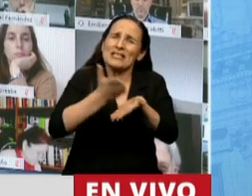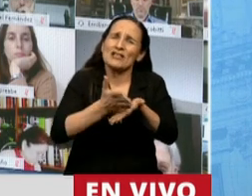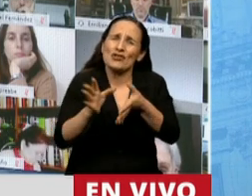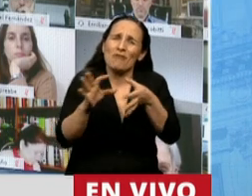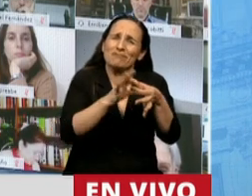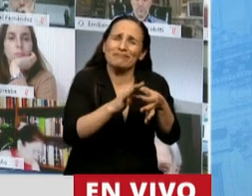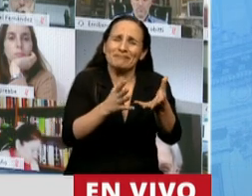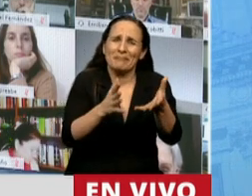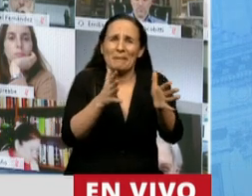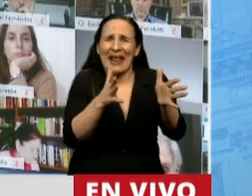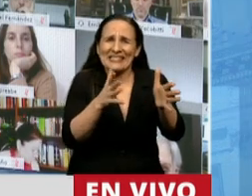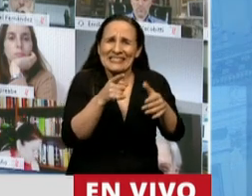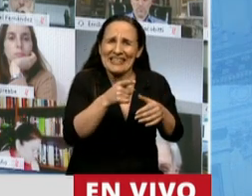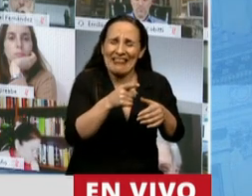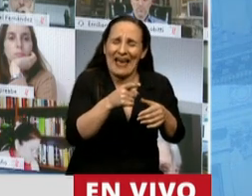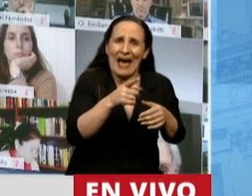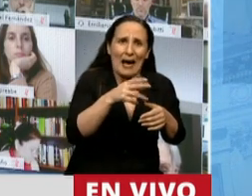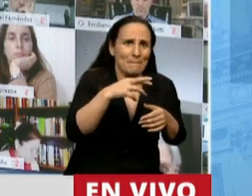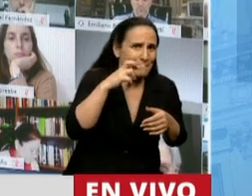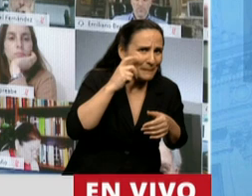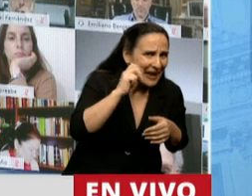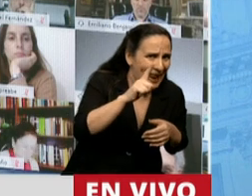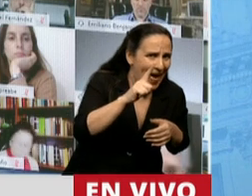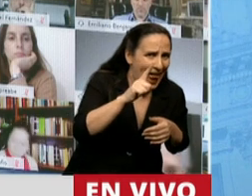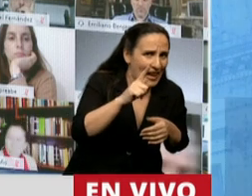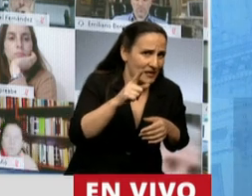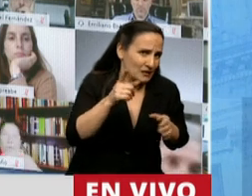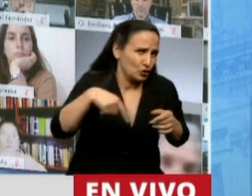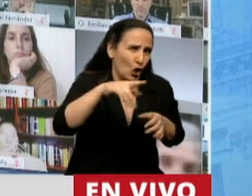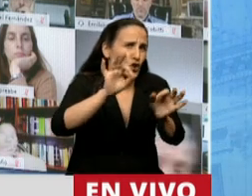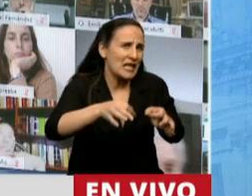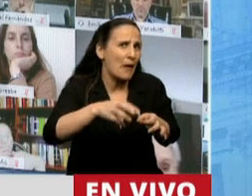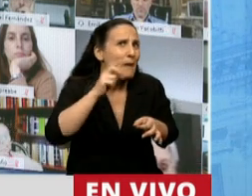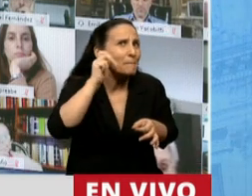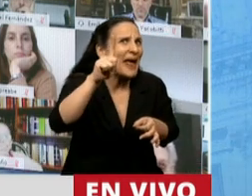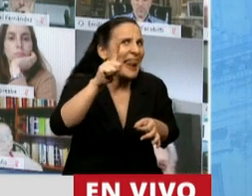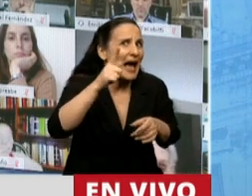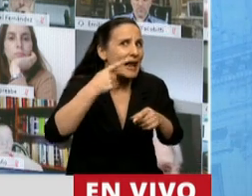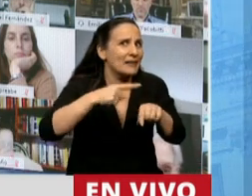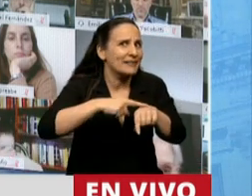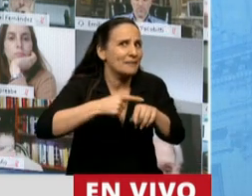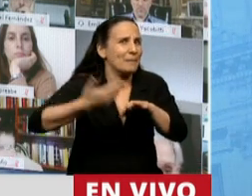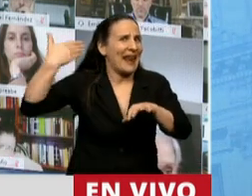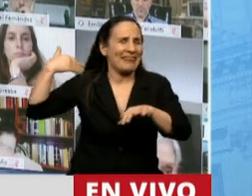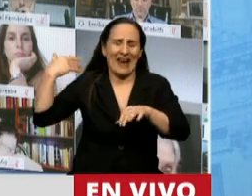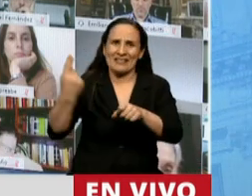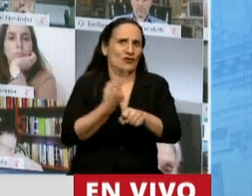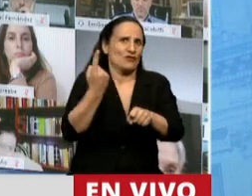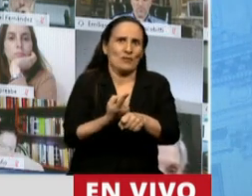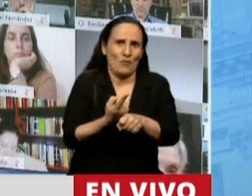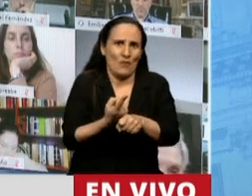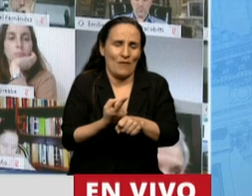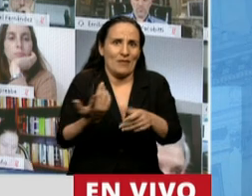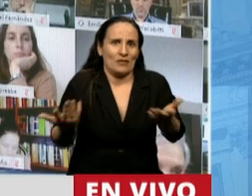retrotech no se pueden aplicar en forma retroactiva de modo que a partir de ahora las sanciones que se